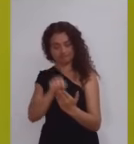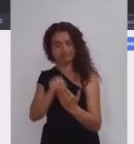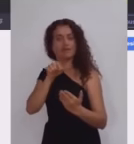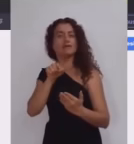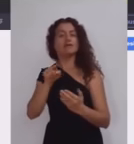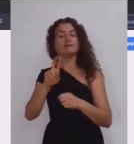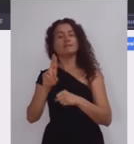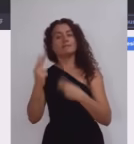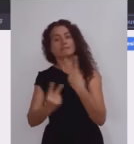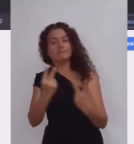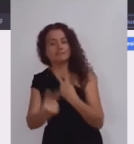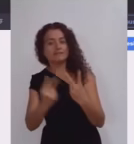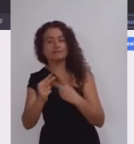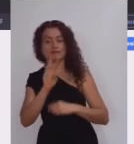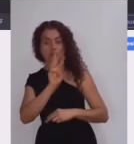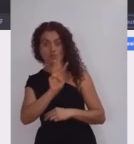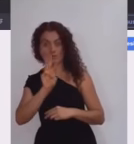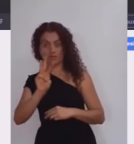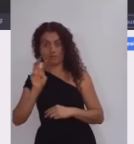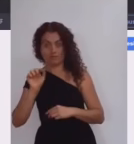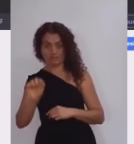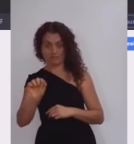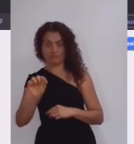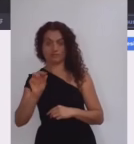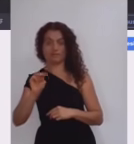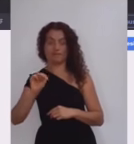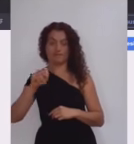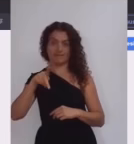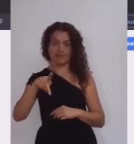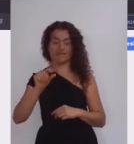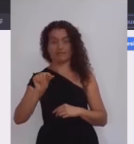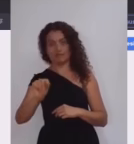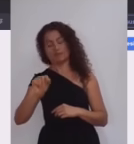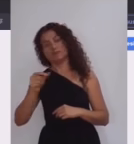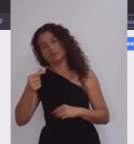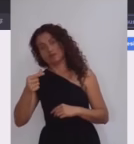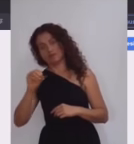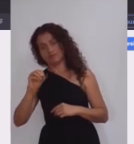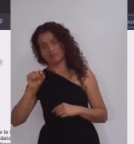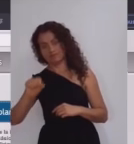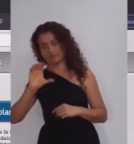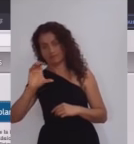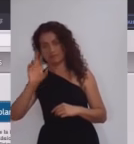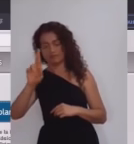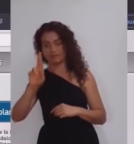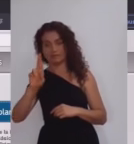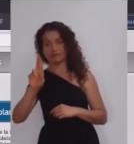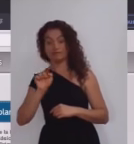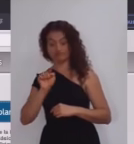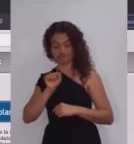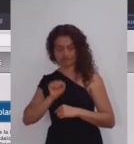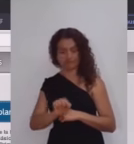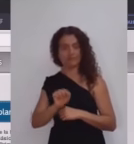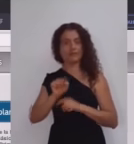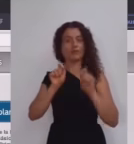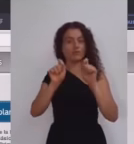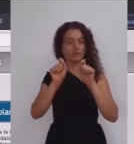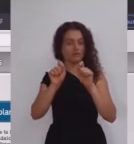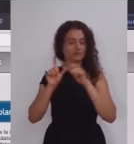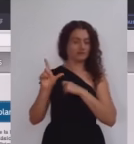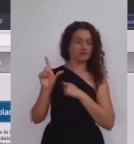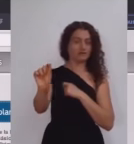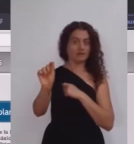visitar el sitio oficial www.me.go.cr, seleccionar educación a